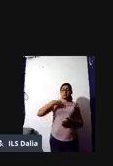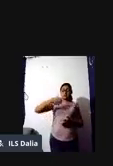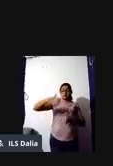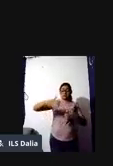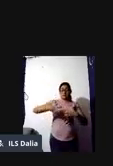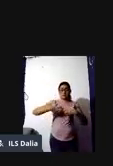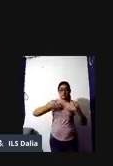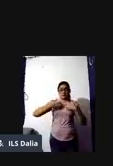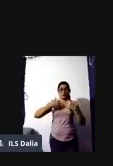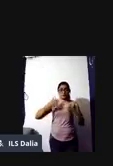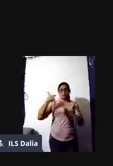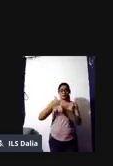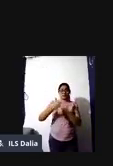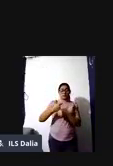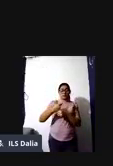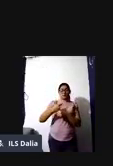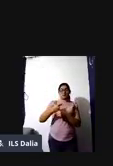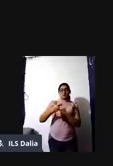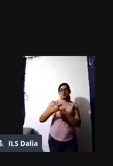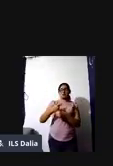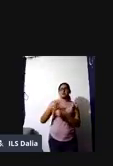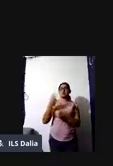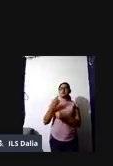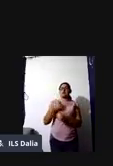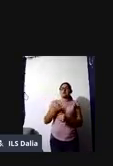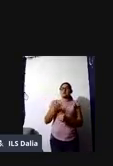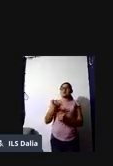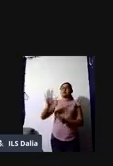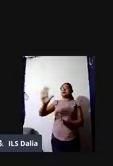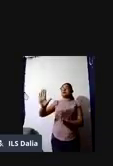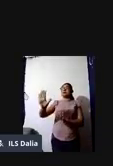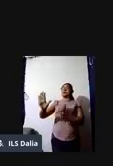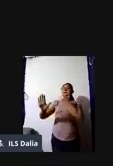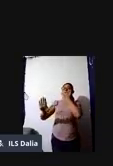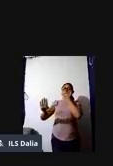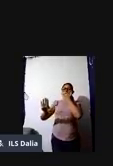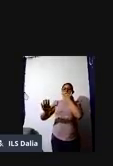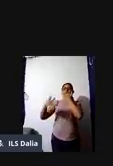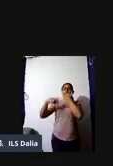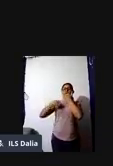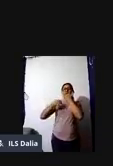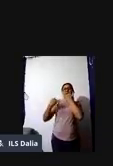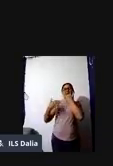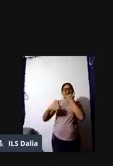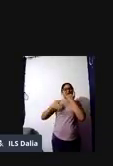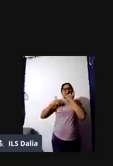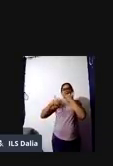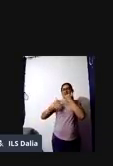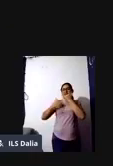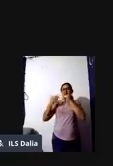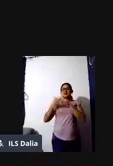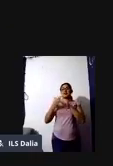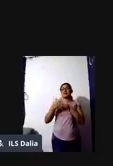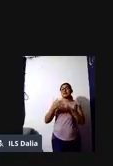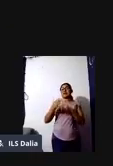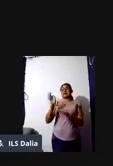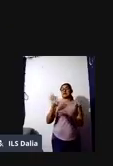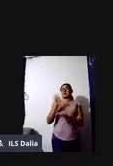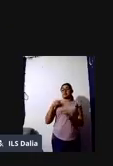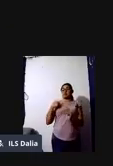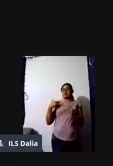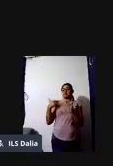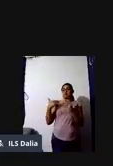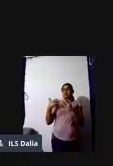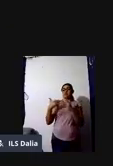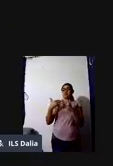utilizar es, perdón, estoy irritable. Y si he hecho algo en estos días que